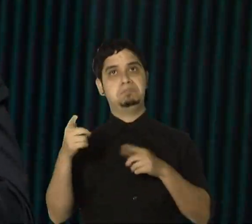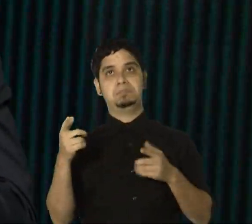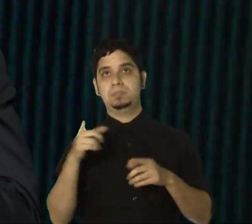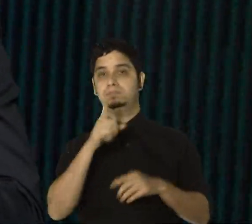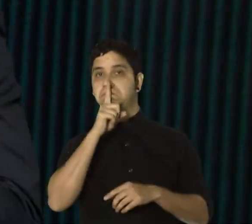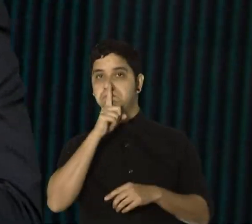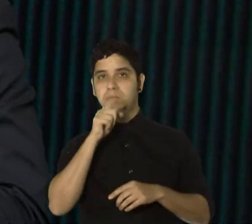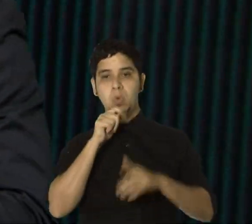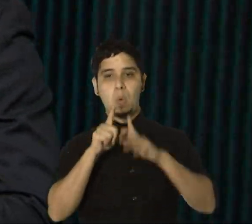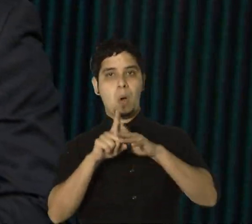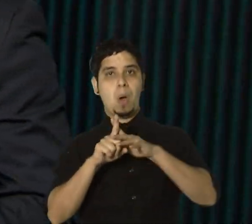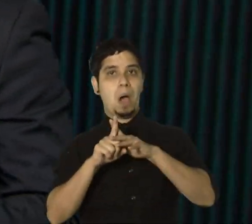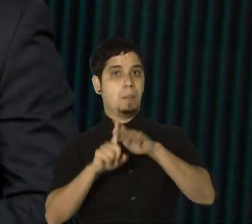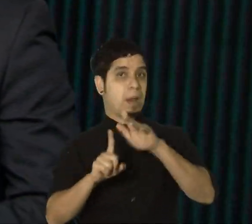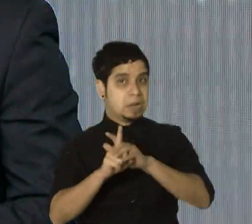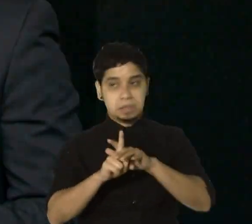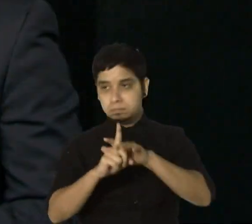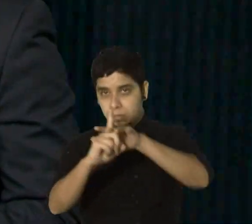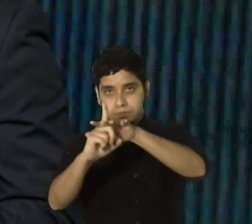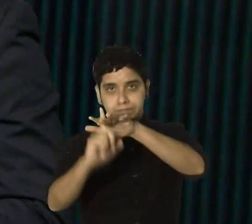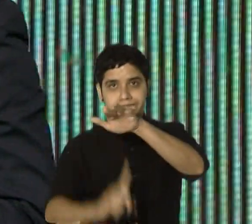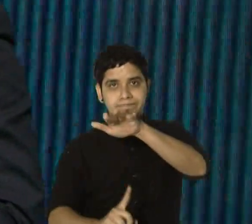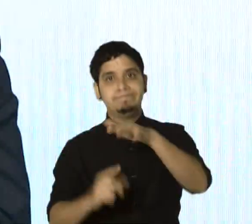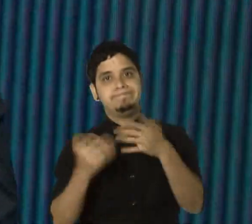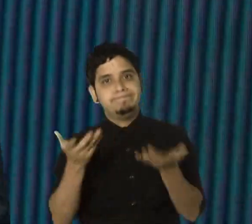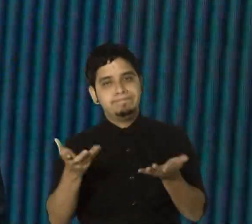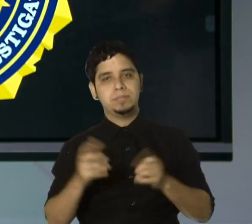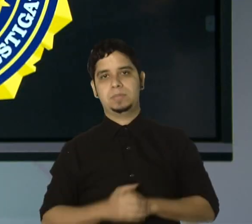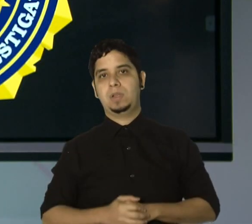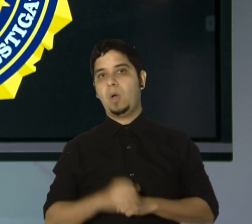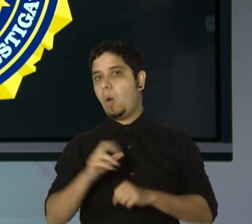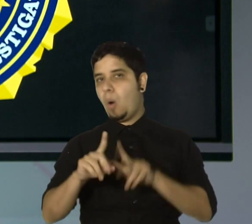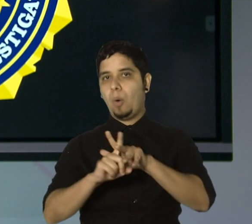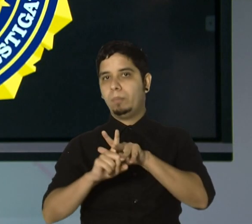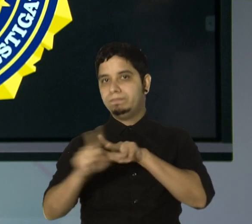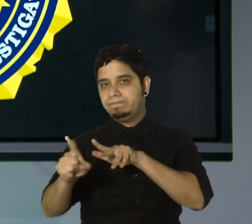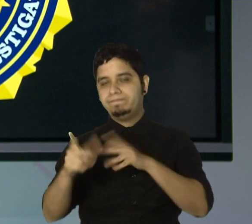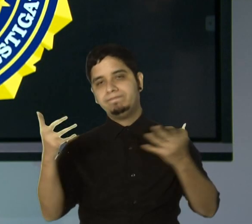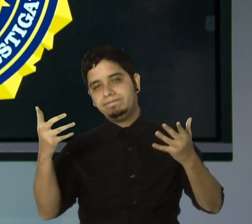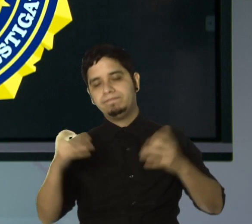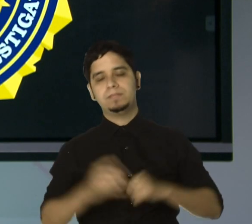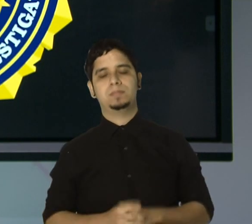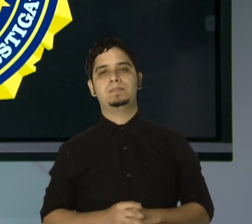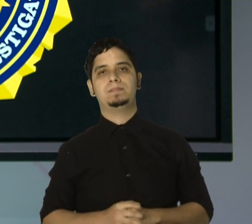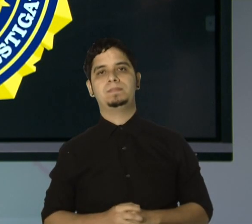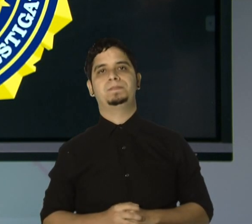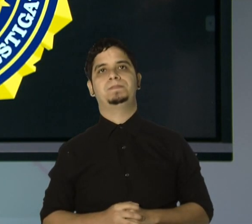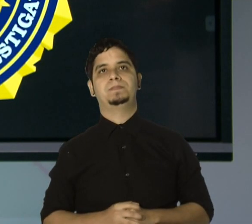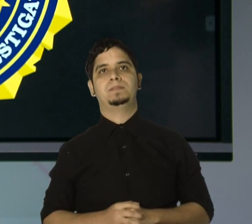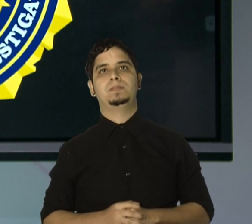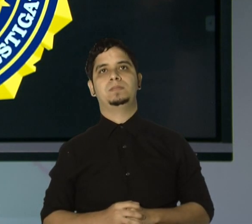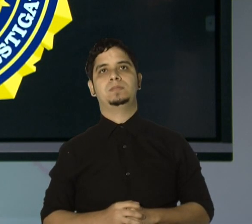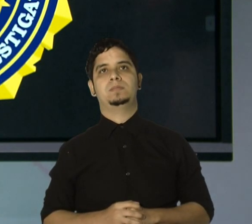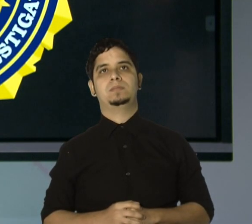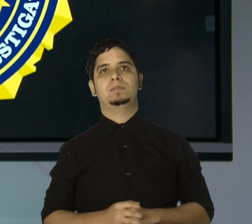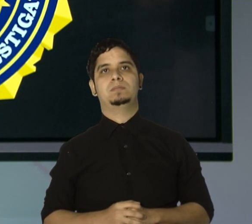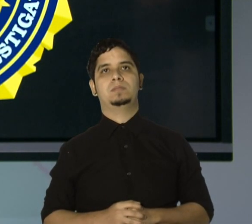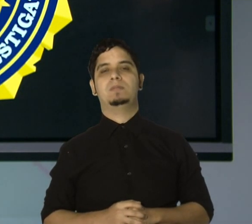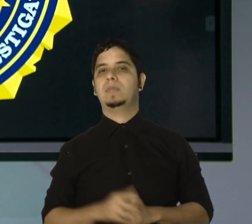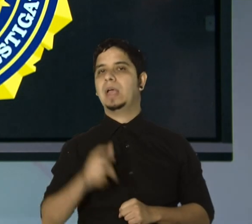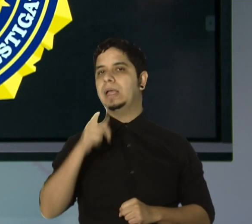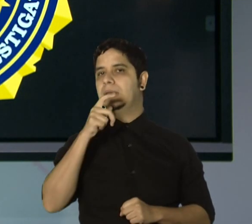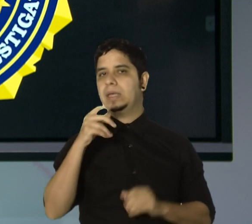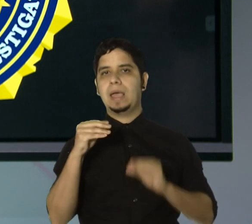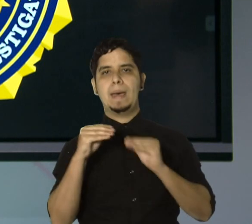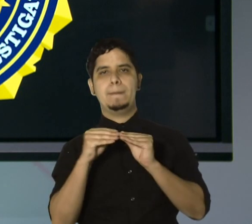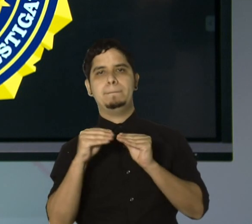no aparecen, no se desaparecen. Se dan a la huida. Correcto. ¿Y cuán común está? ¿A quiénes ellos buscan